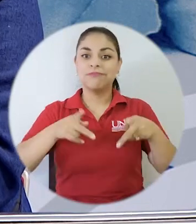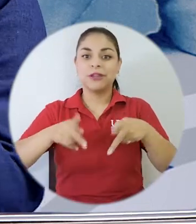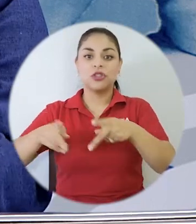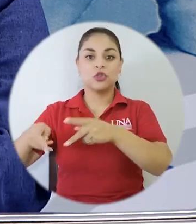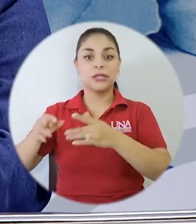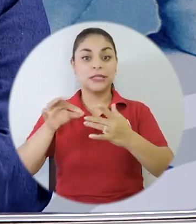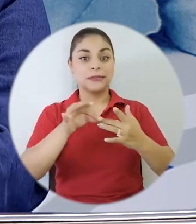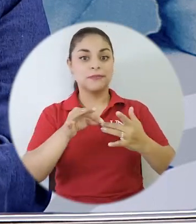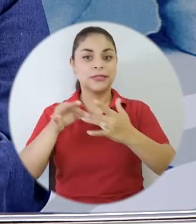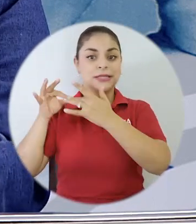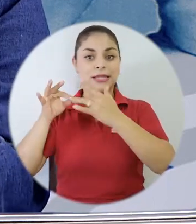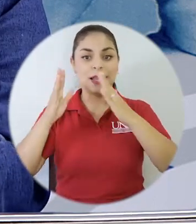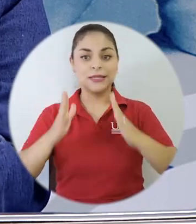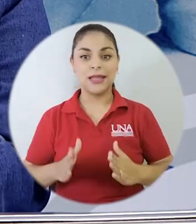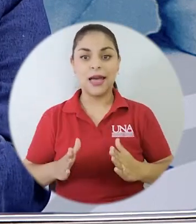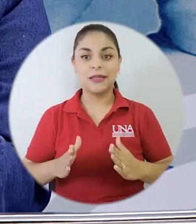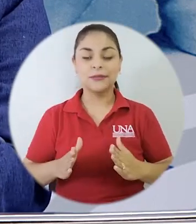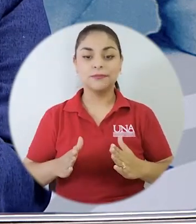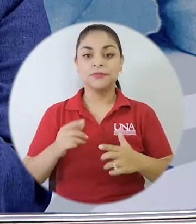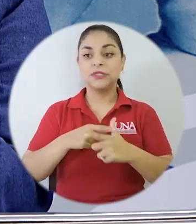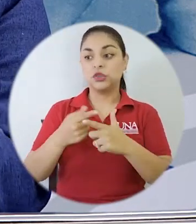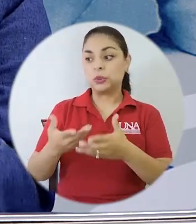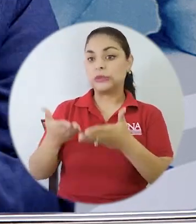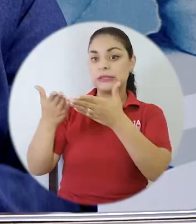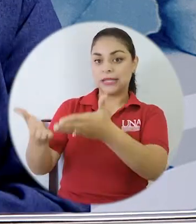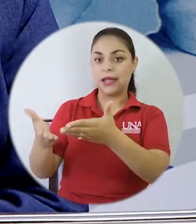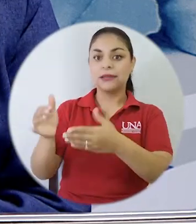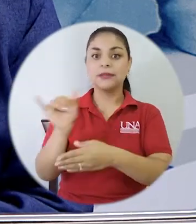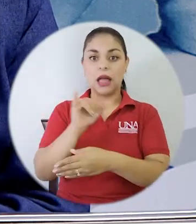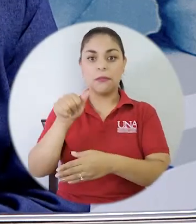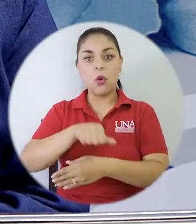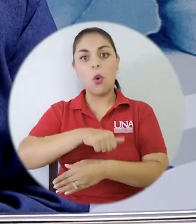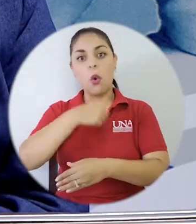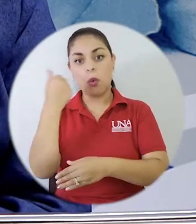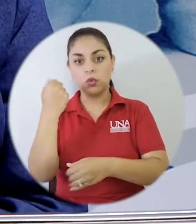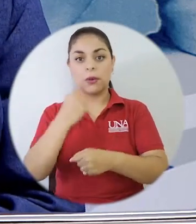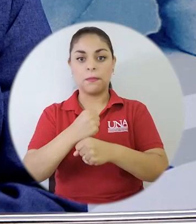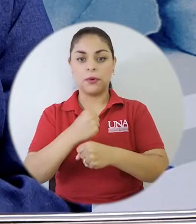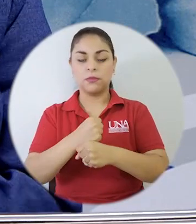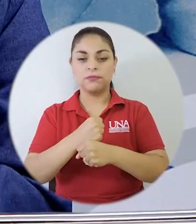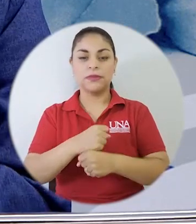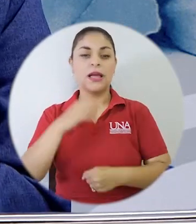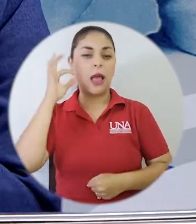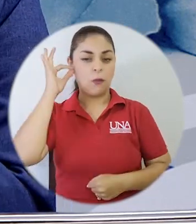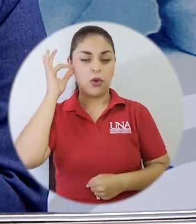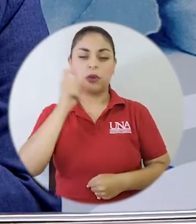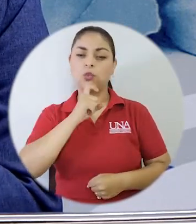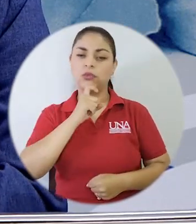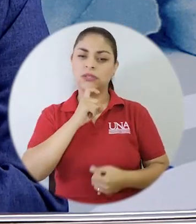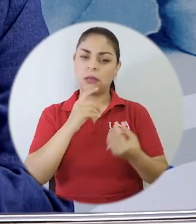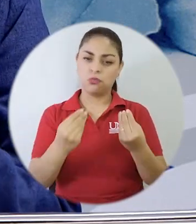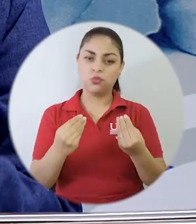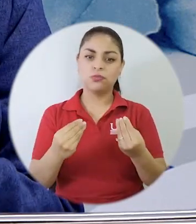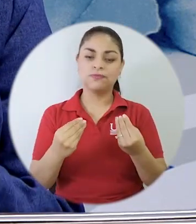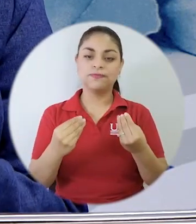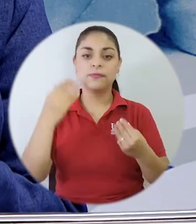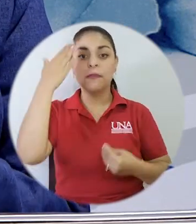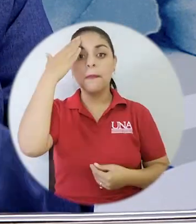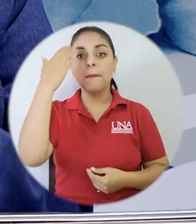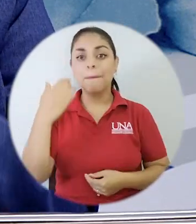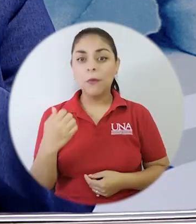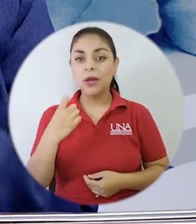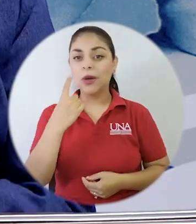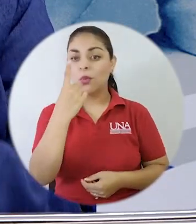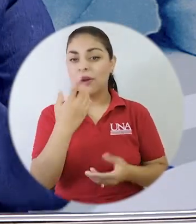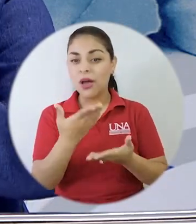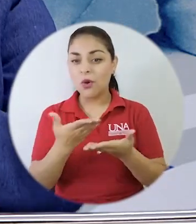gente especializada, ¿verdad? En eso, entonces estás generando también otro tipo de empleos. A la mujer le cuesta mucho, porque una de las